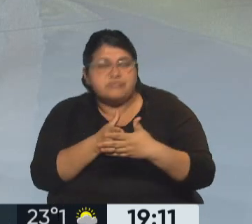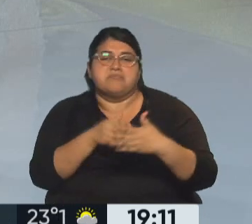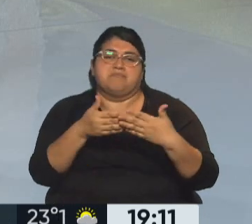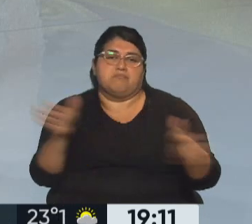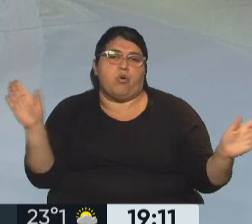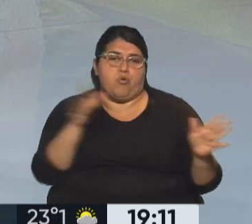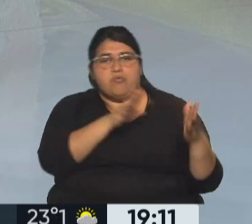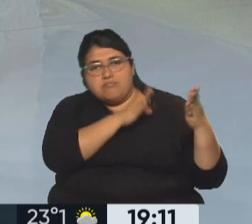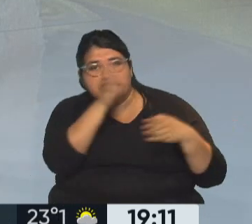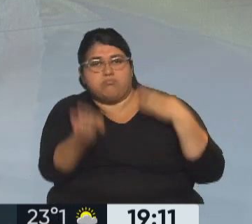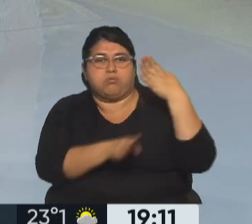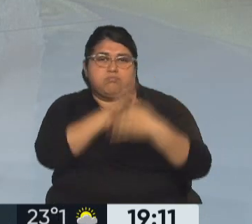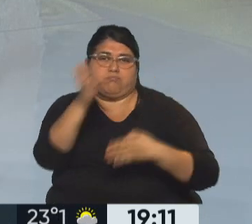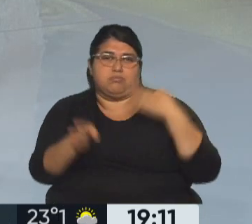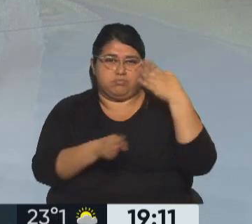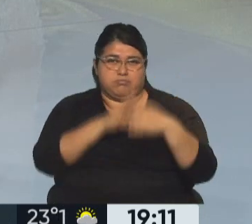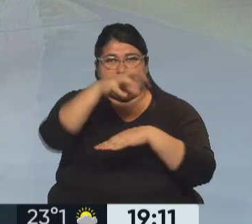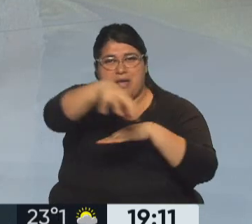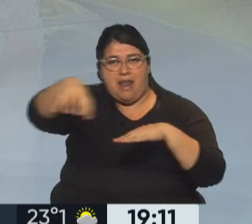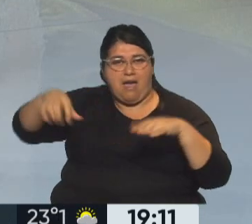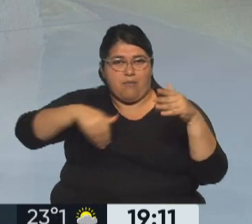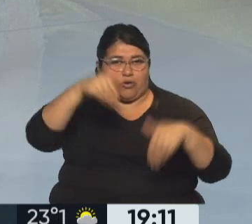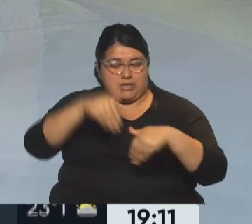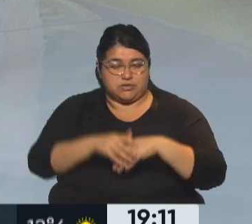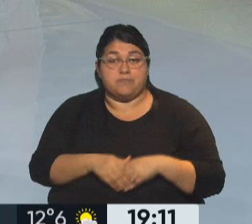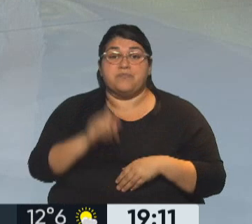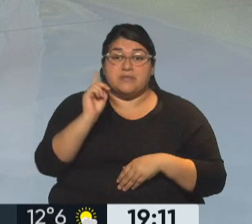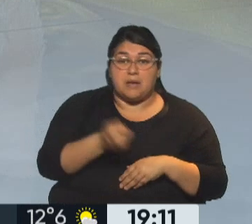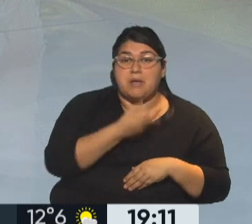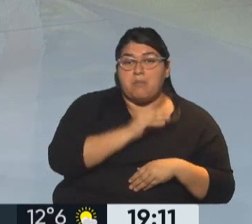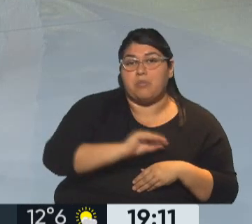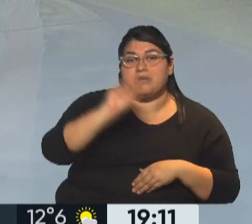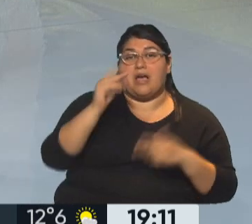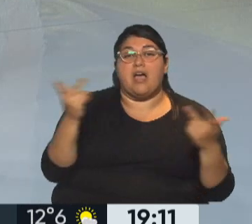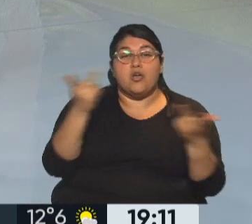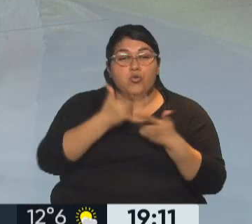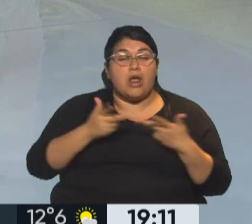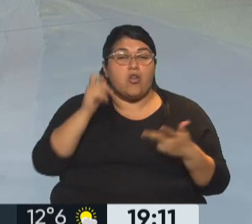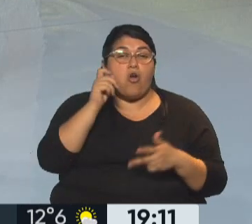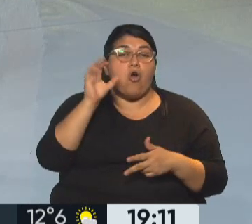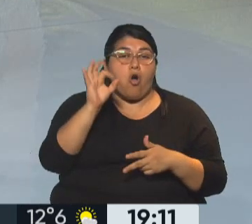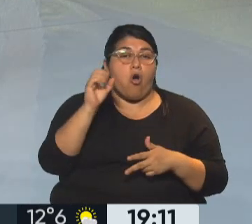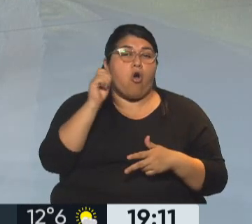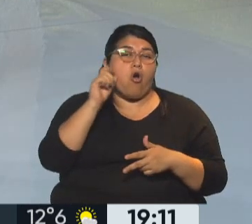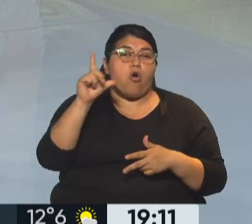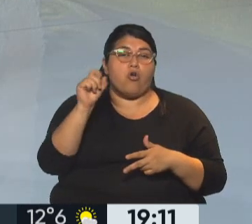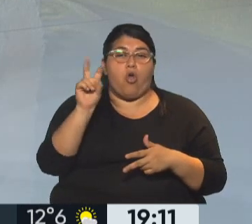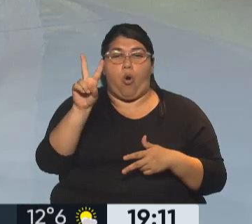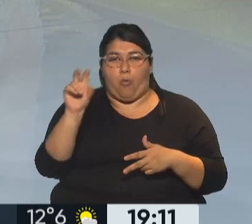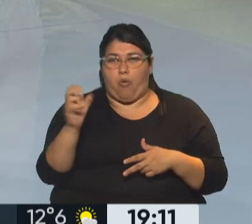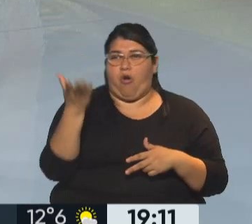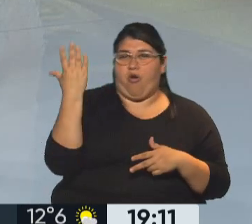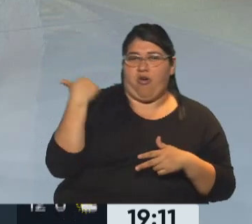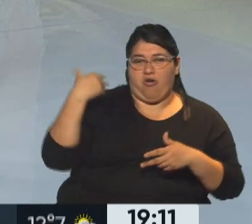lo que impedía la llegada de votantes a los centros de votación y aparece también publicado por el diario o globo que todo se definió el 19 de octubre pasado